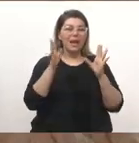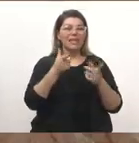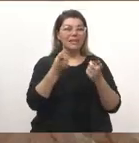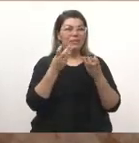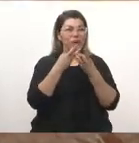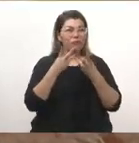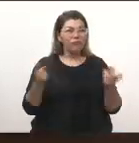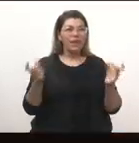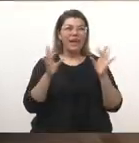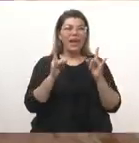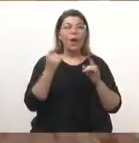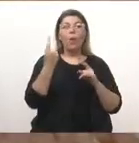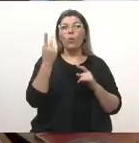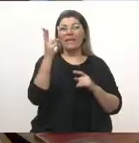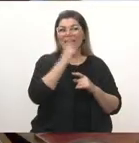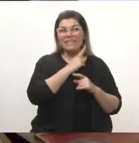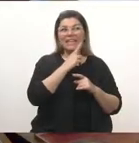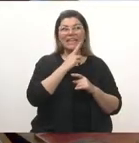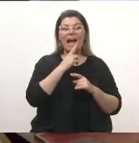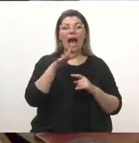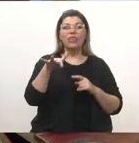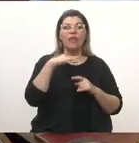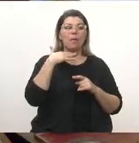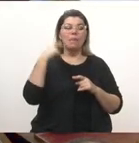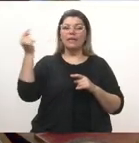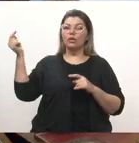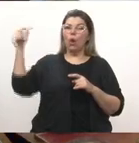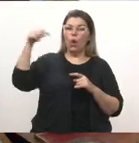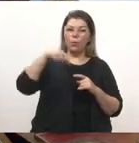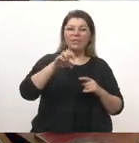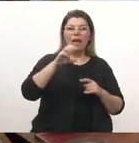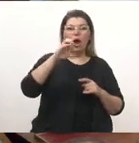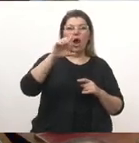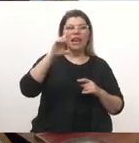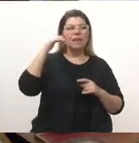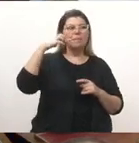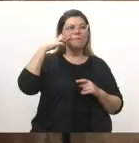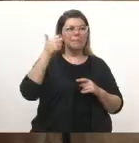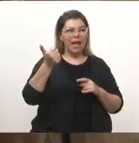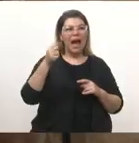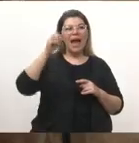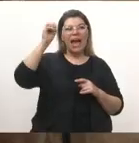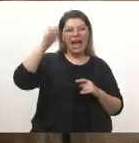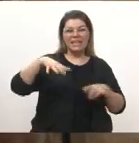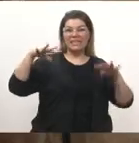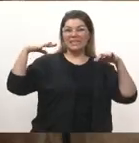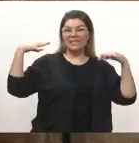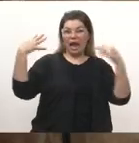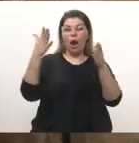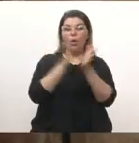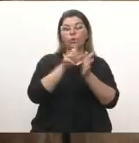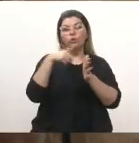difícil. Hay una chica que se vino desde México, que es Olimpia Coral Melo y que está acá en estos palcos junto a